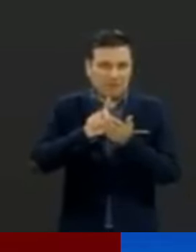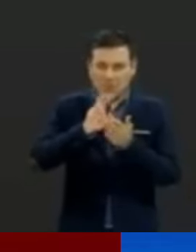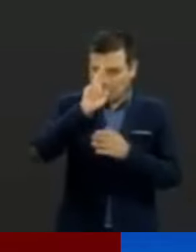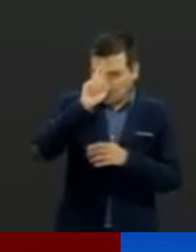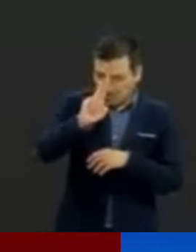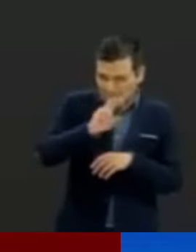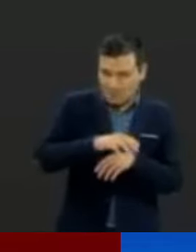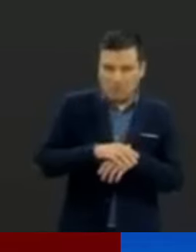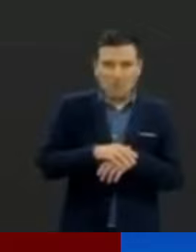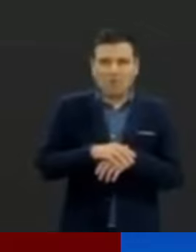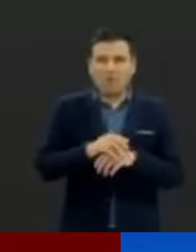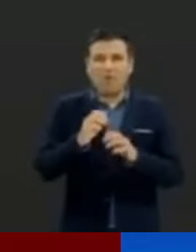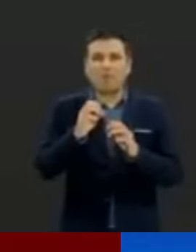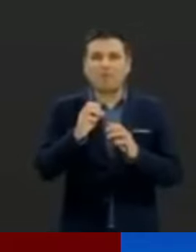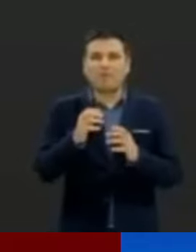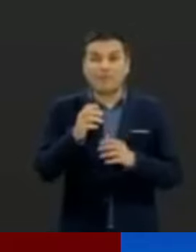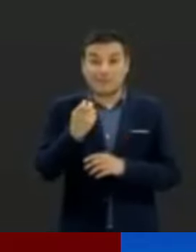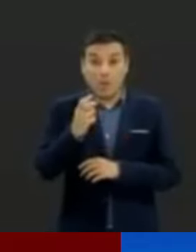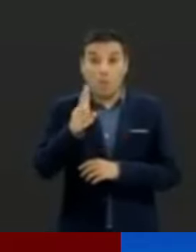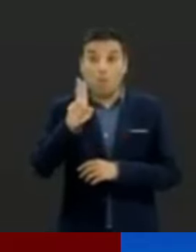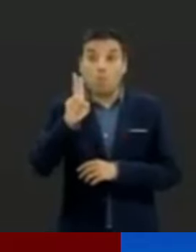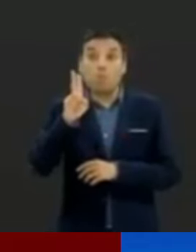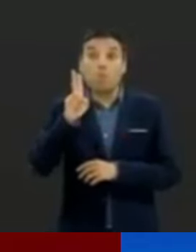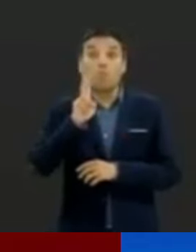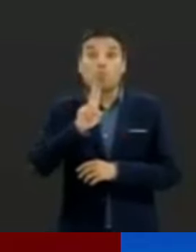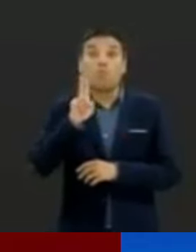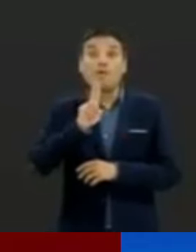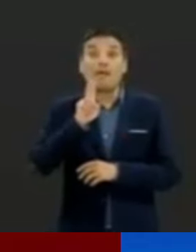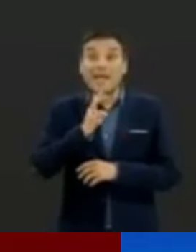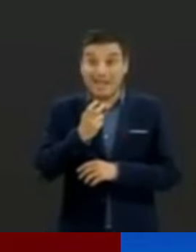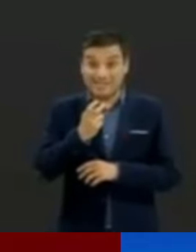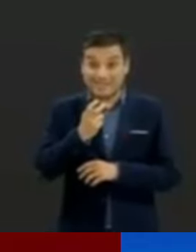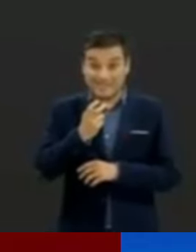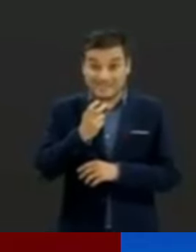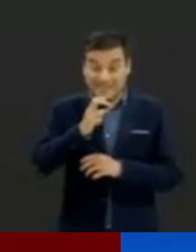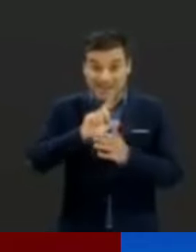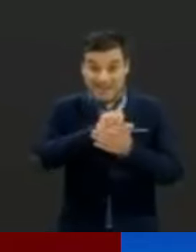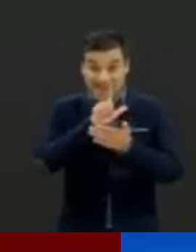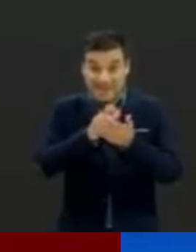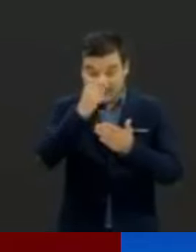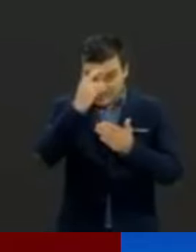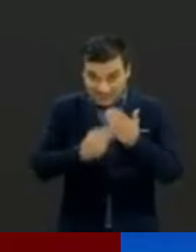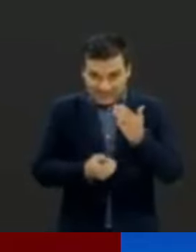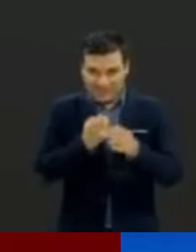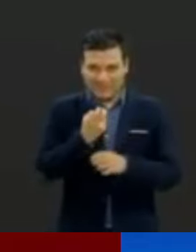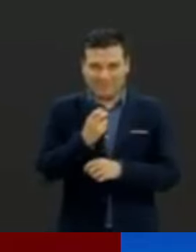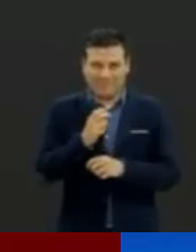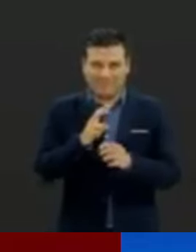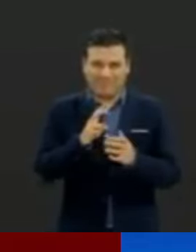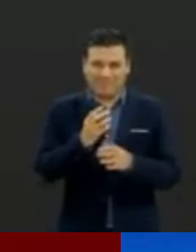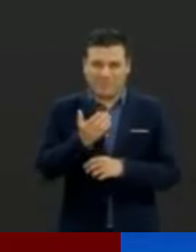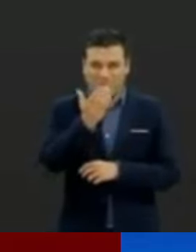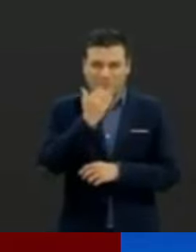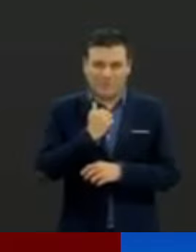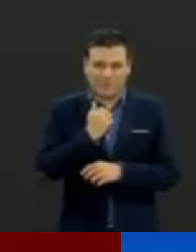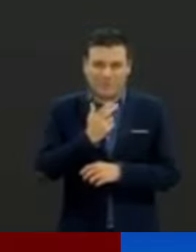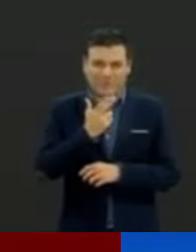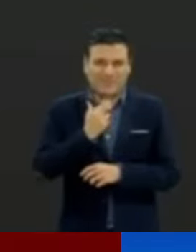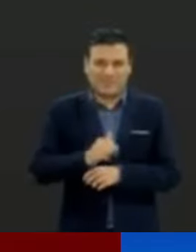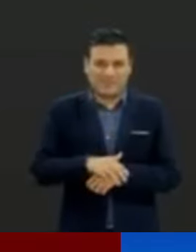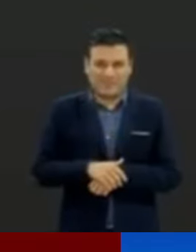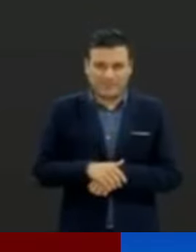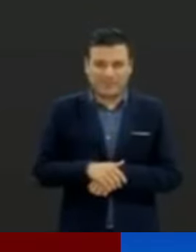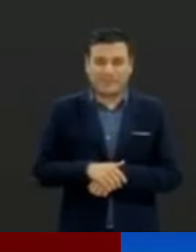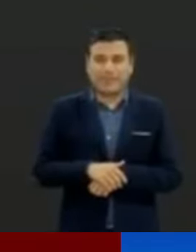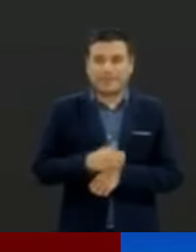es clara, las pruebas obtenidas en un marco de violación de derechos fundamentales carecen de todo valor probatorio.